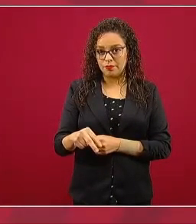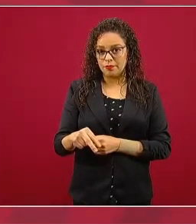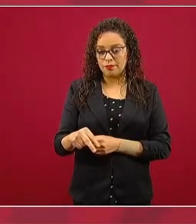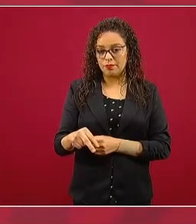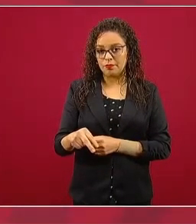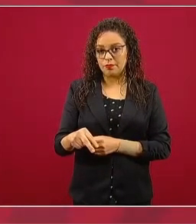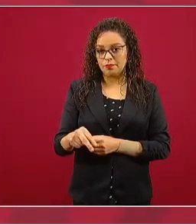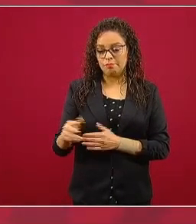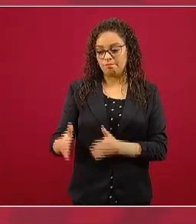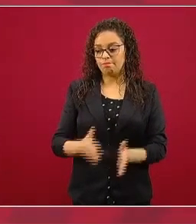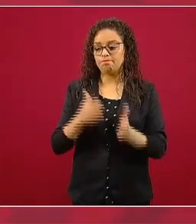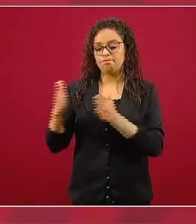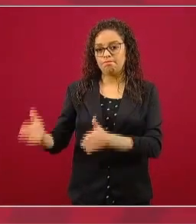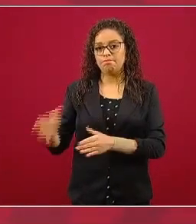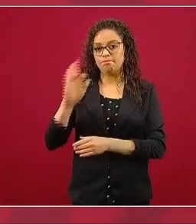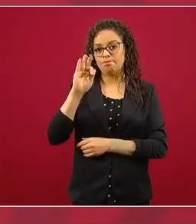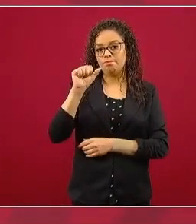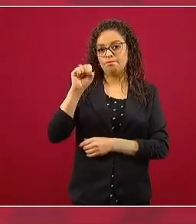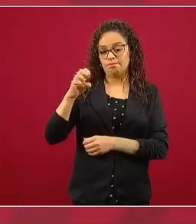de mayor